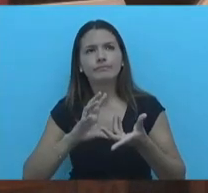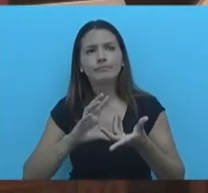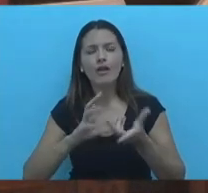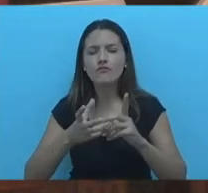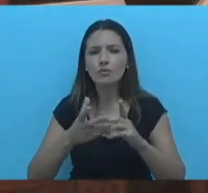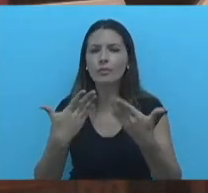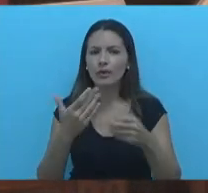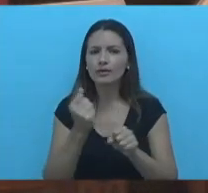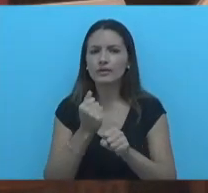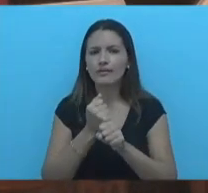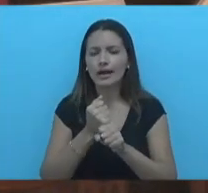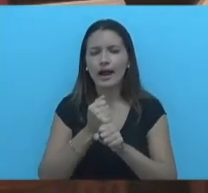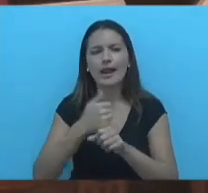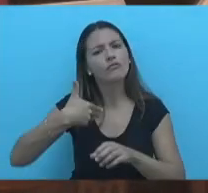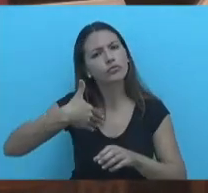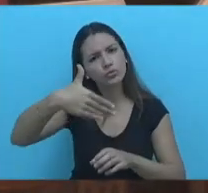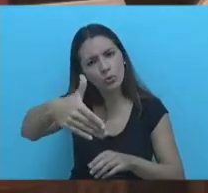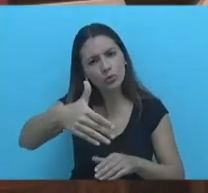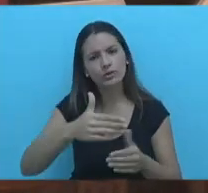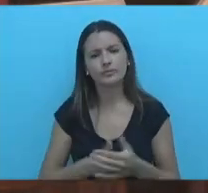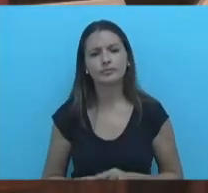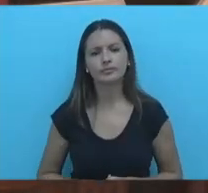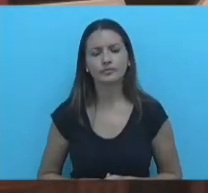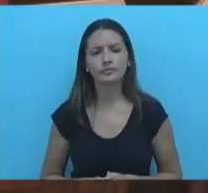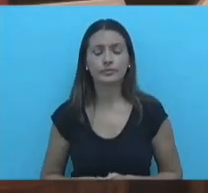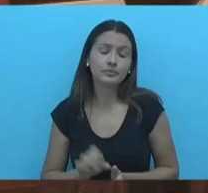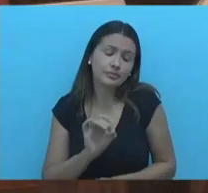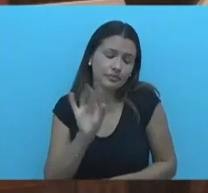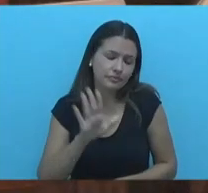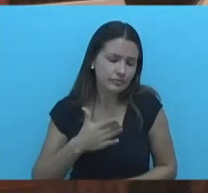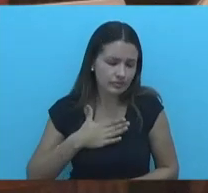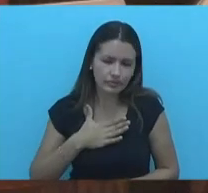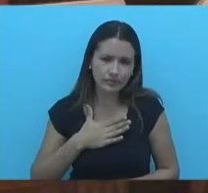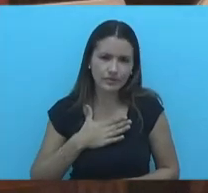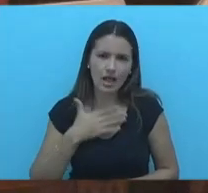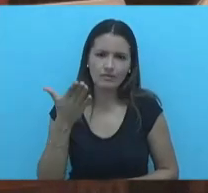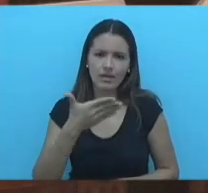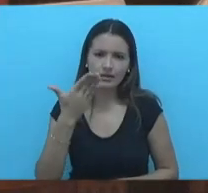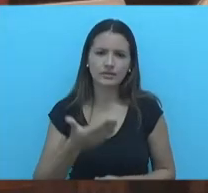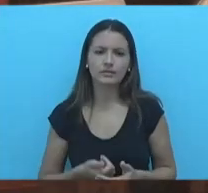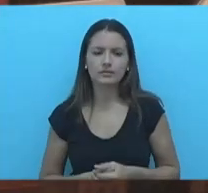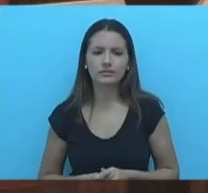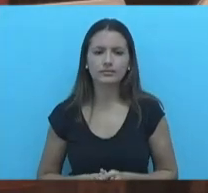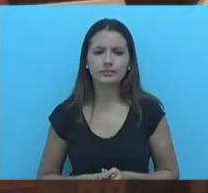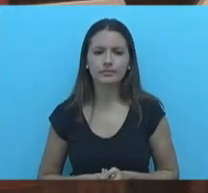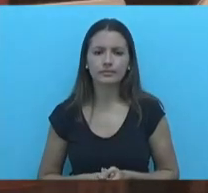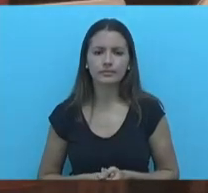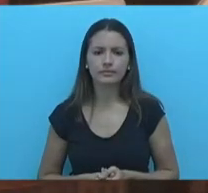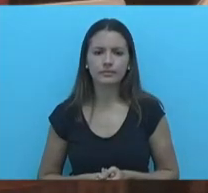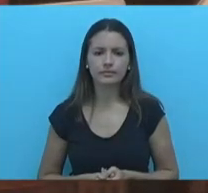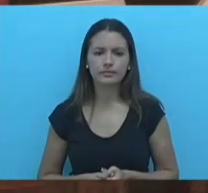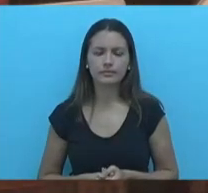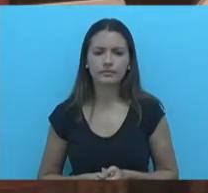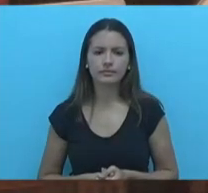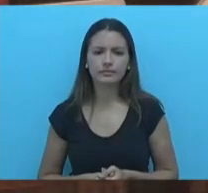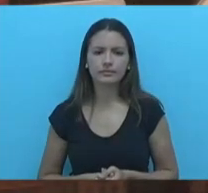tan urgente. Por eso quería dejar esta consideración y que bueno, que se tomen esas medidas